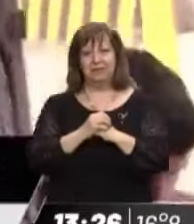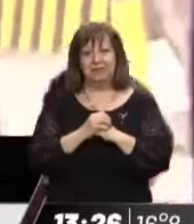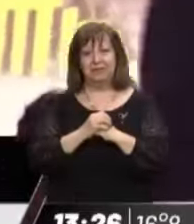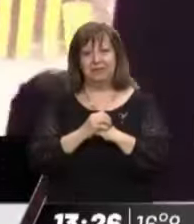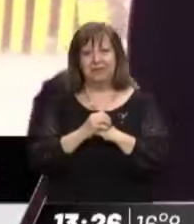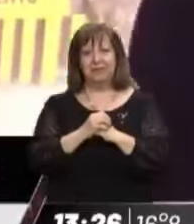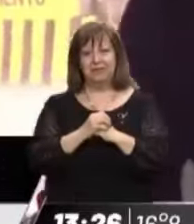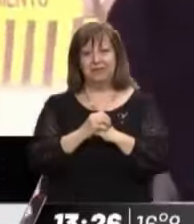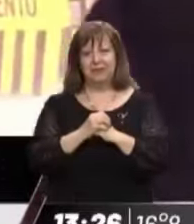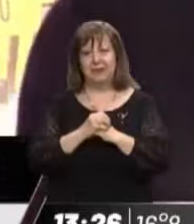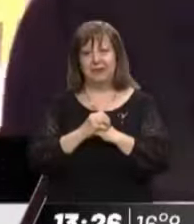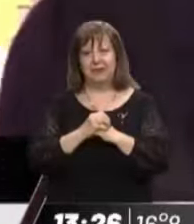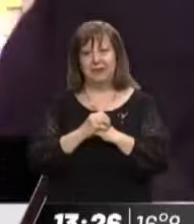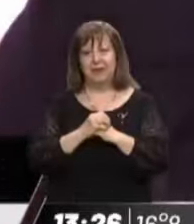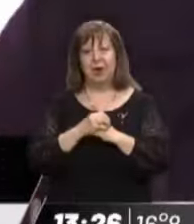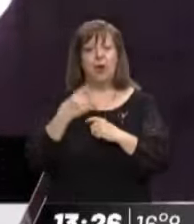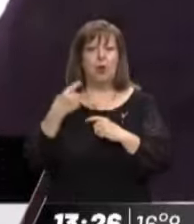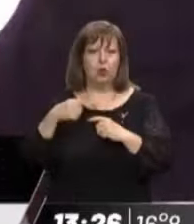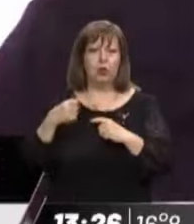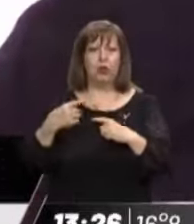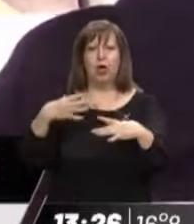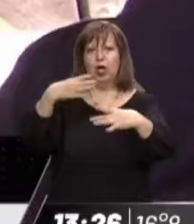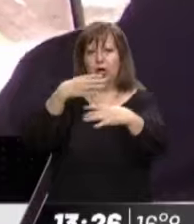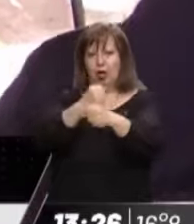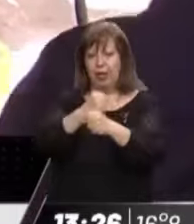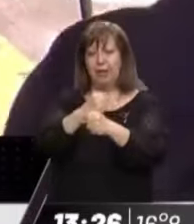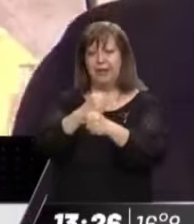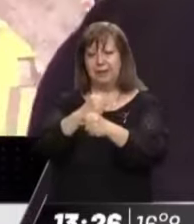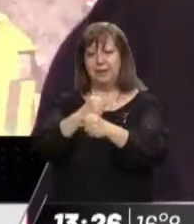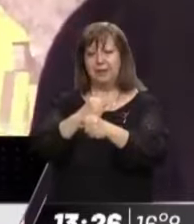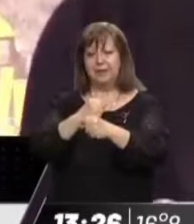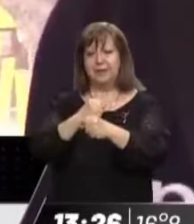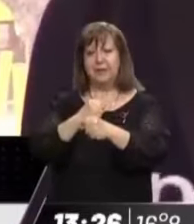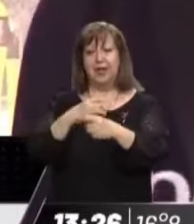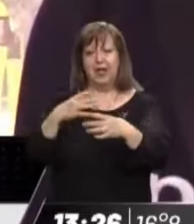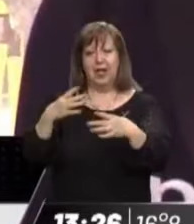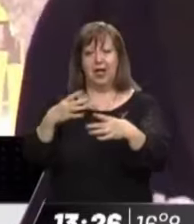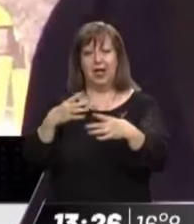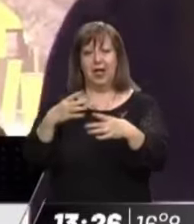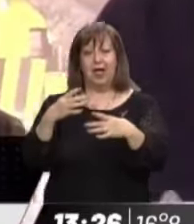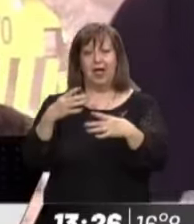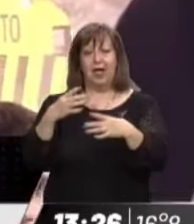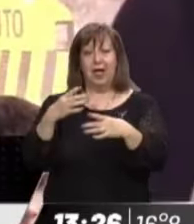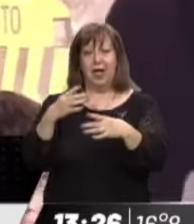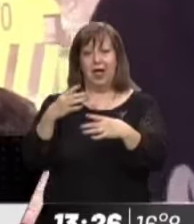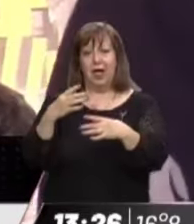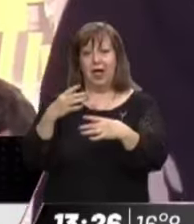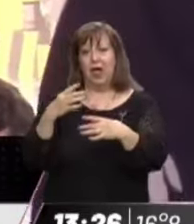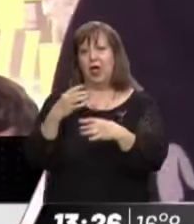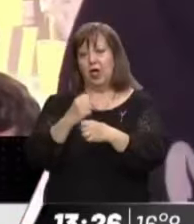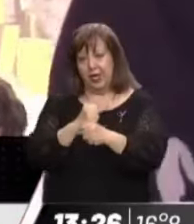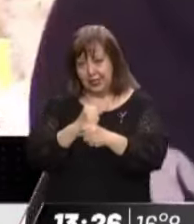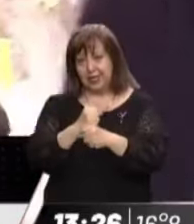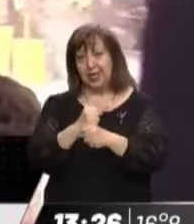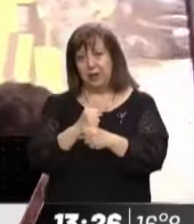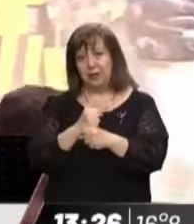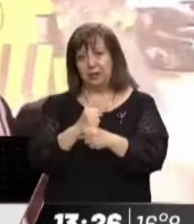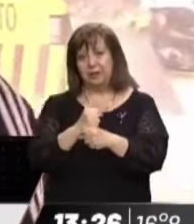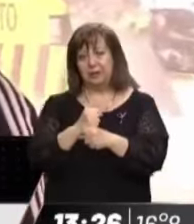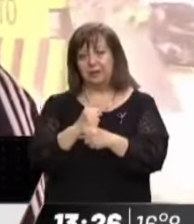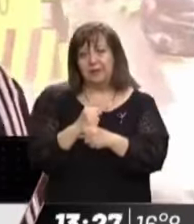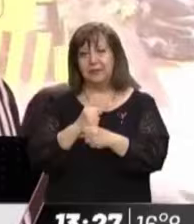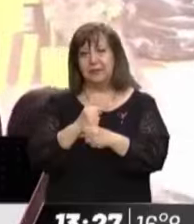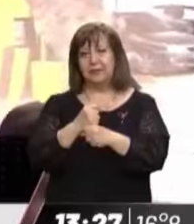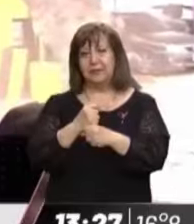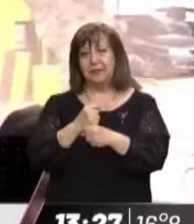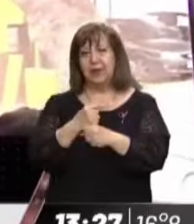apurado, como onda, no subas, no subas. Y vos. Llegó el ingreso. Así que, sí. Yo, ¿saben